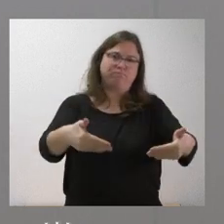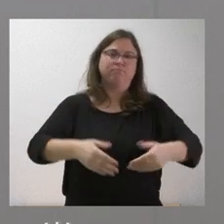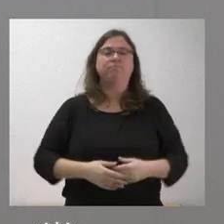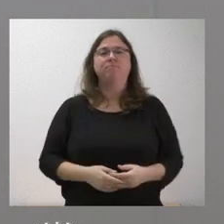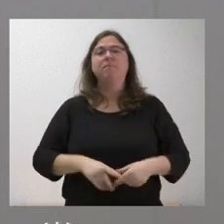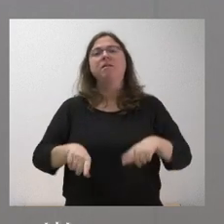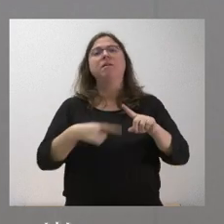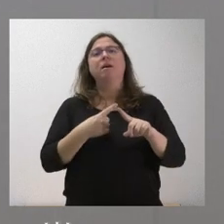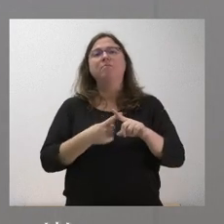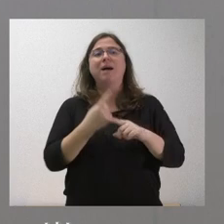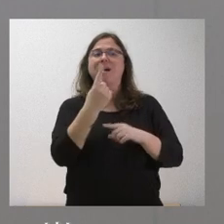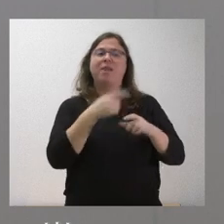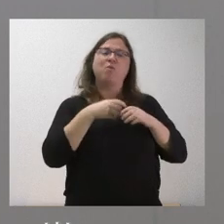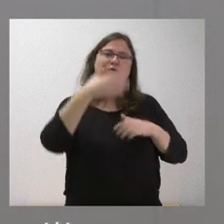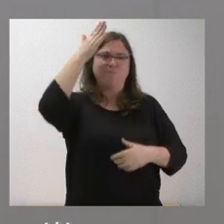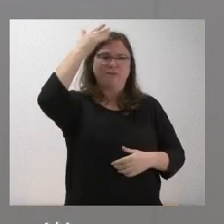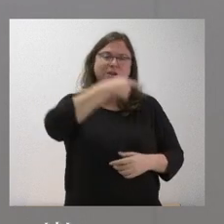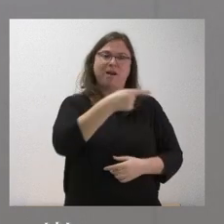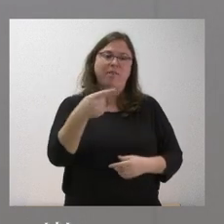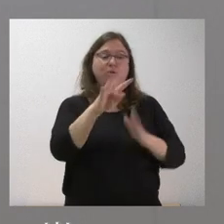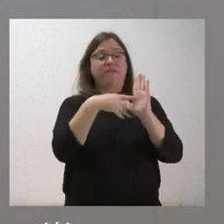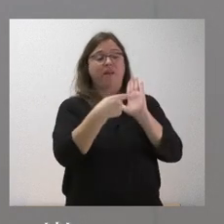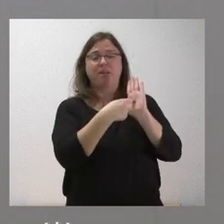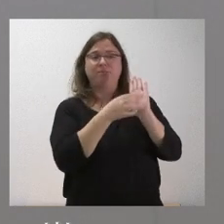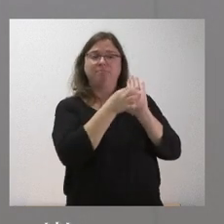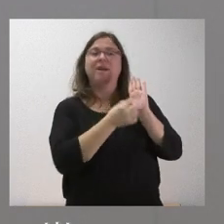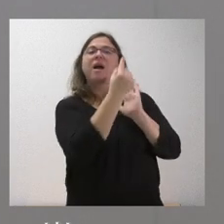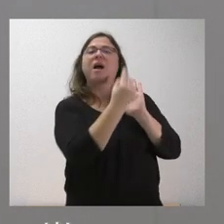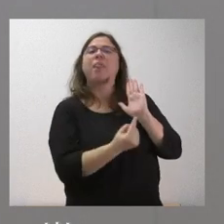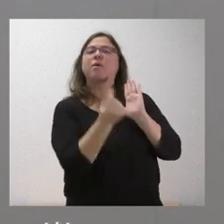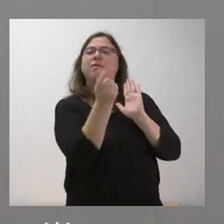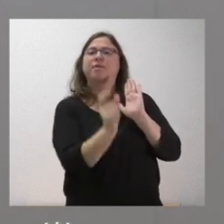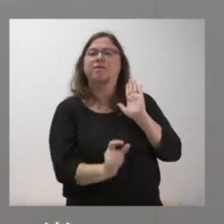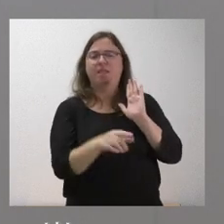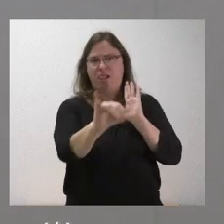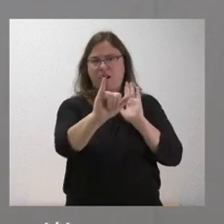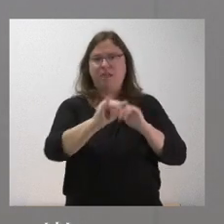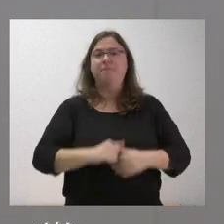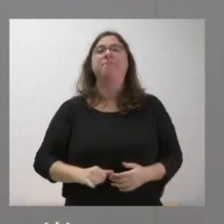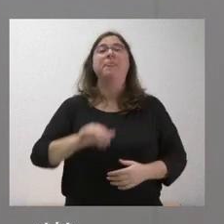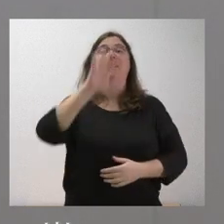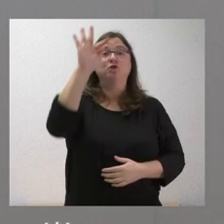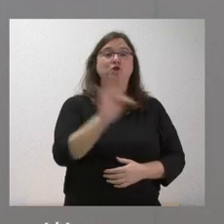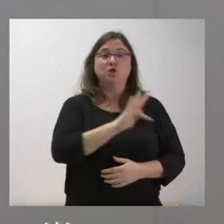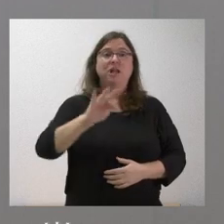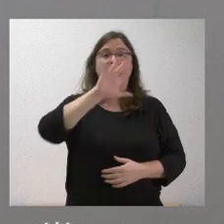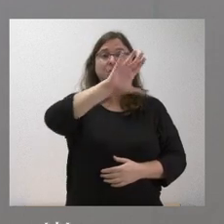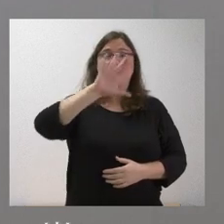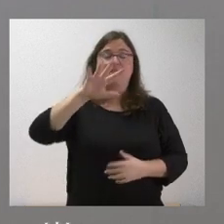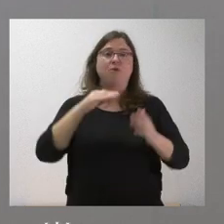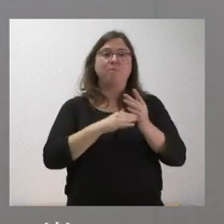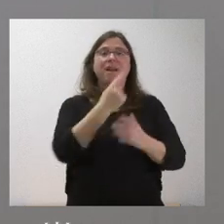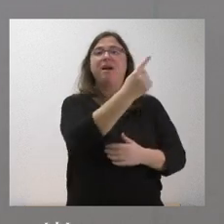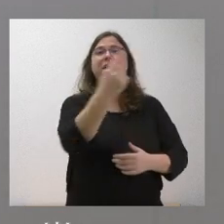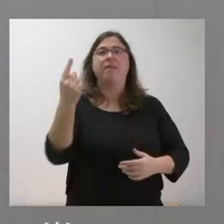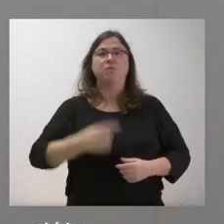distribución para cada uno de los patronatos es la que tienen ustedes en la documentación que les ha sido entregada 55,000 para cada uno de